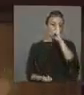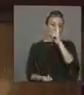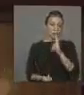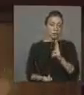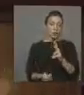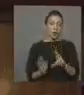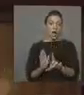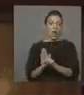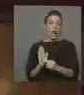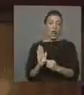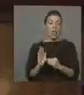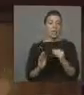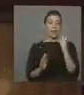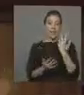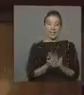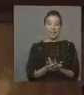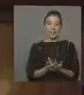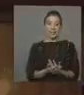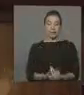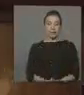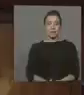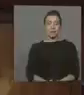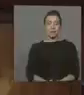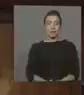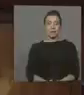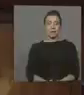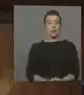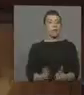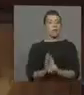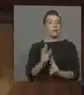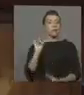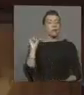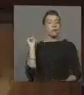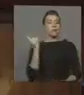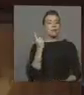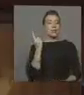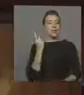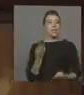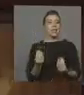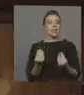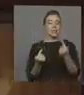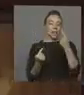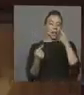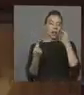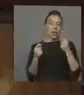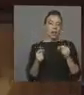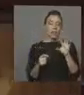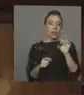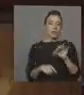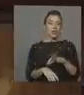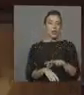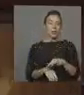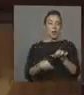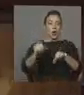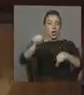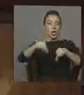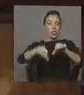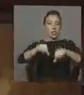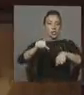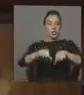a la legislación vigente. Así, la regla general es que se requiere el diagnóstico de un médico